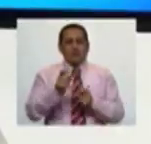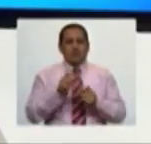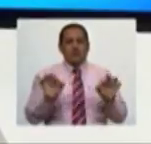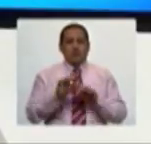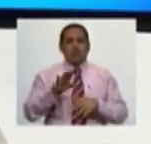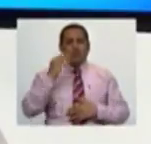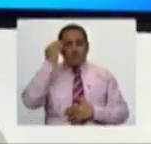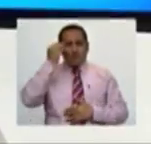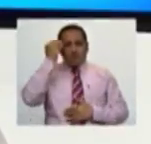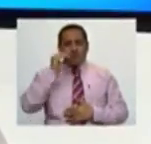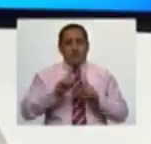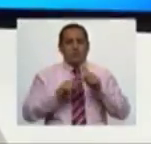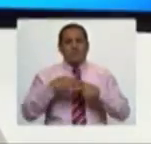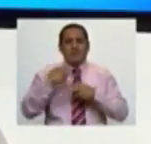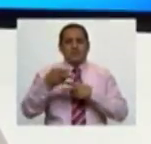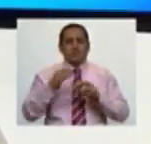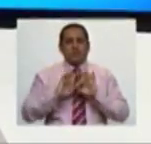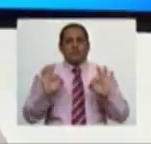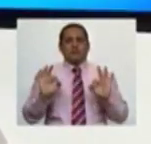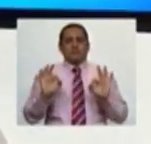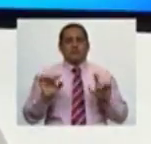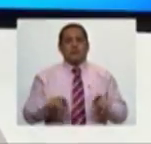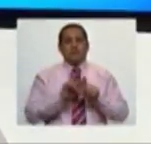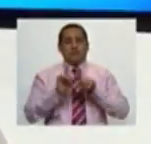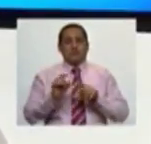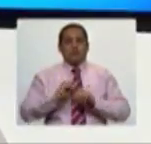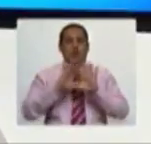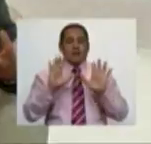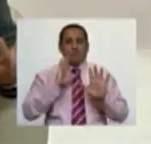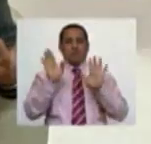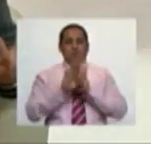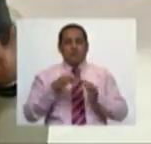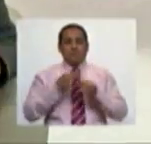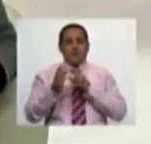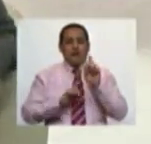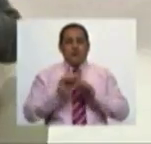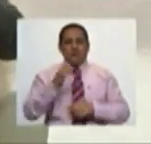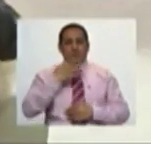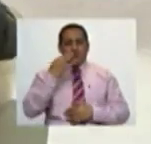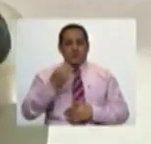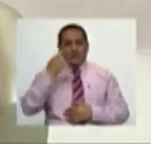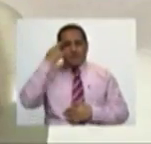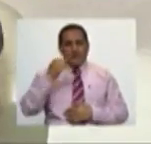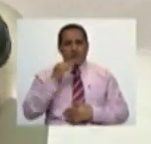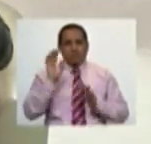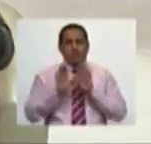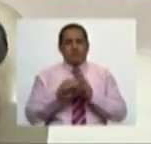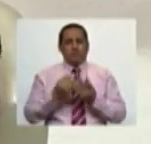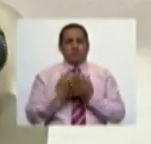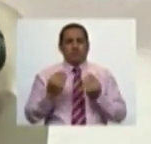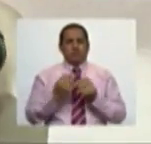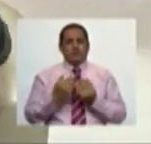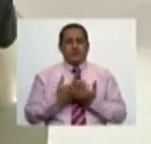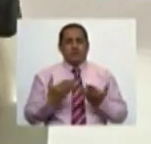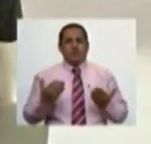de las personas o sus opiniones, básicamente los vecinos. Claro, pues a lo mejor ella habría asumido que le pudieran también utilizar este